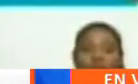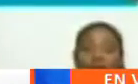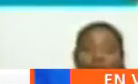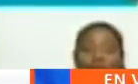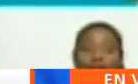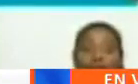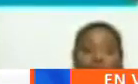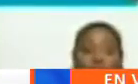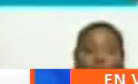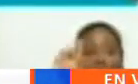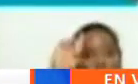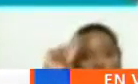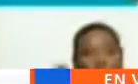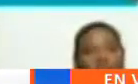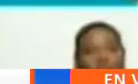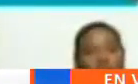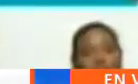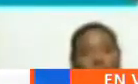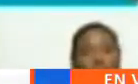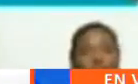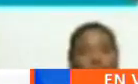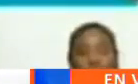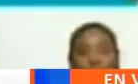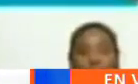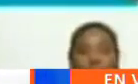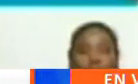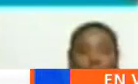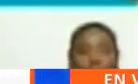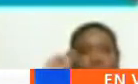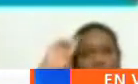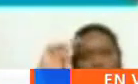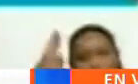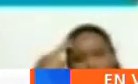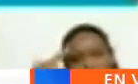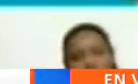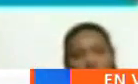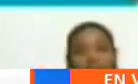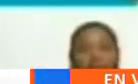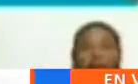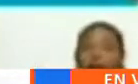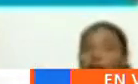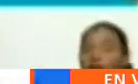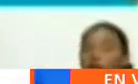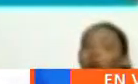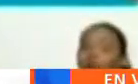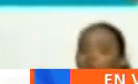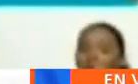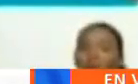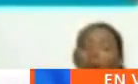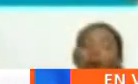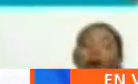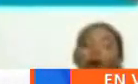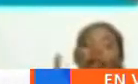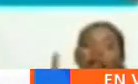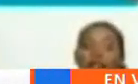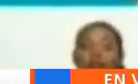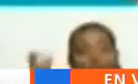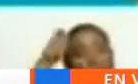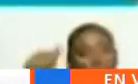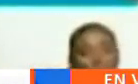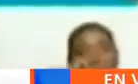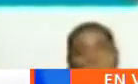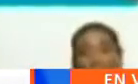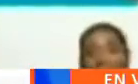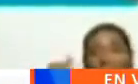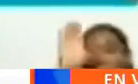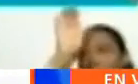respeto al derecho internacional, del respeto al derecho al desarrollo de los pueblos, del respeto a la